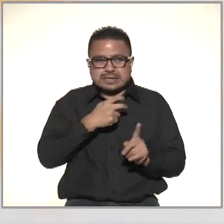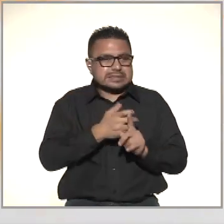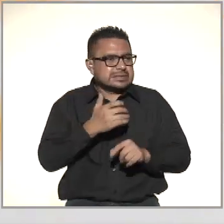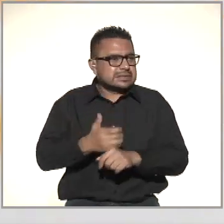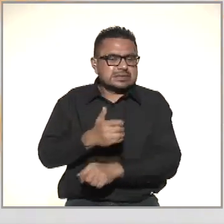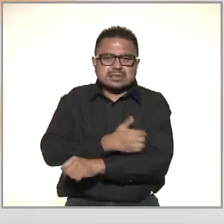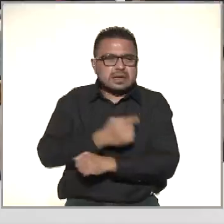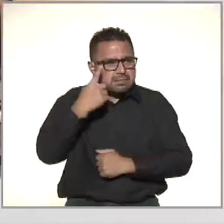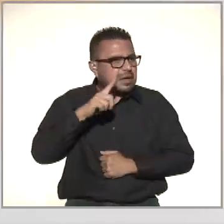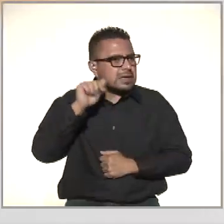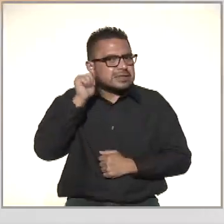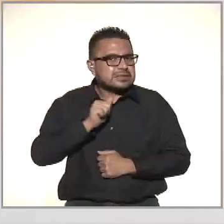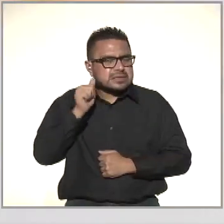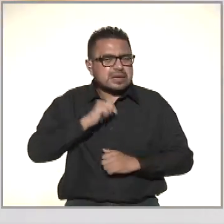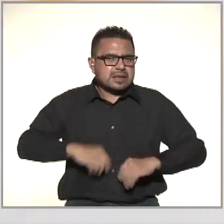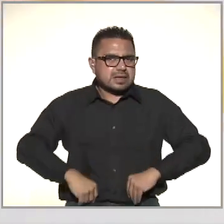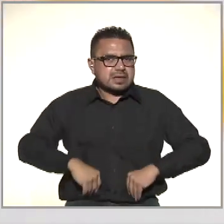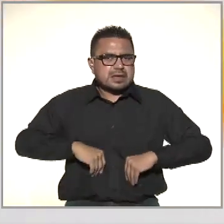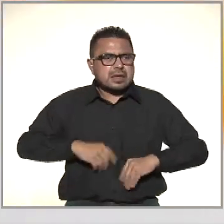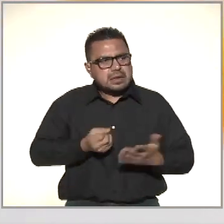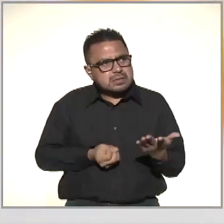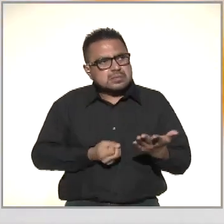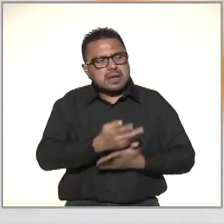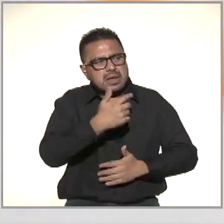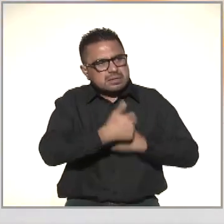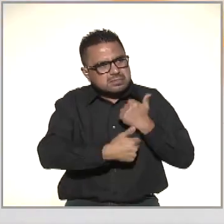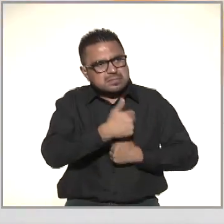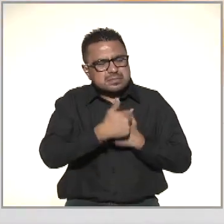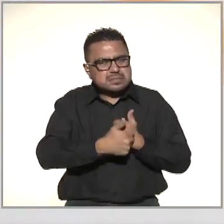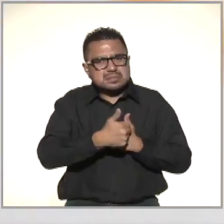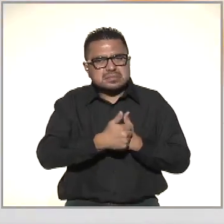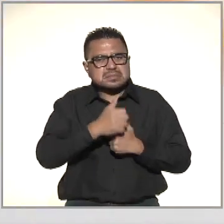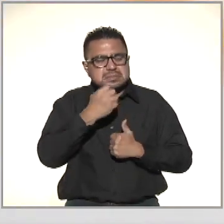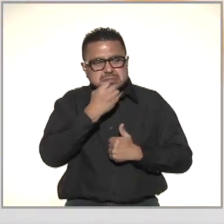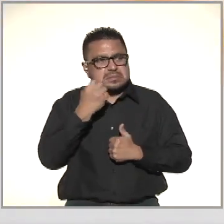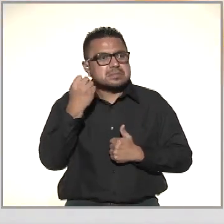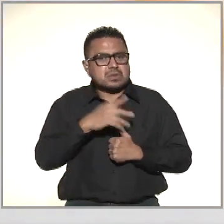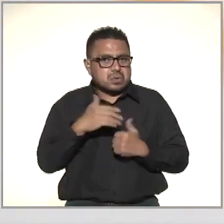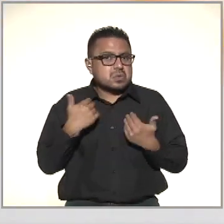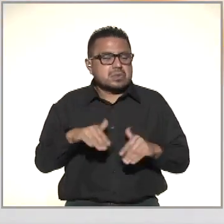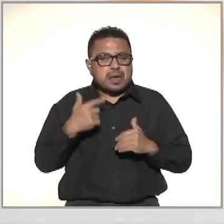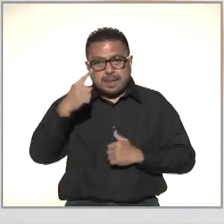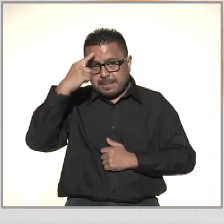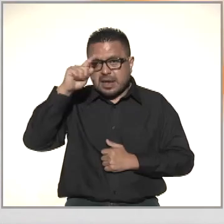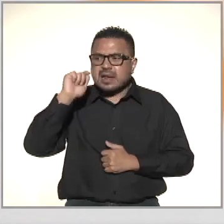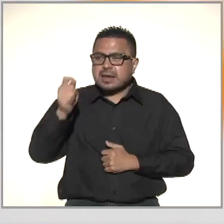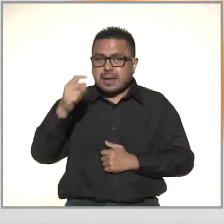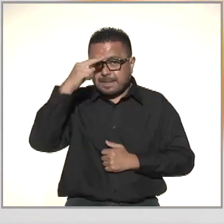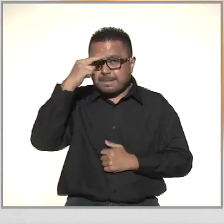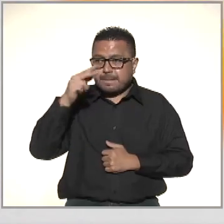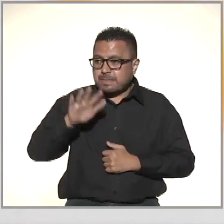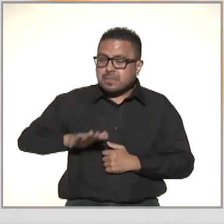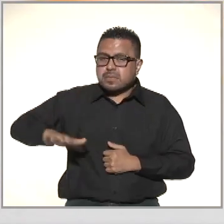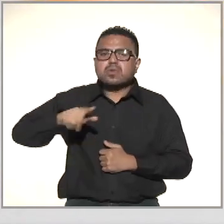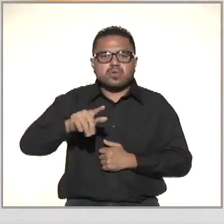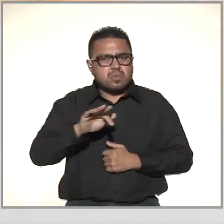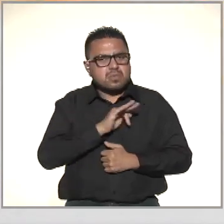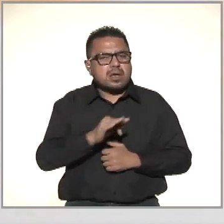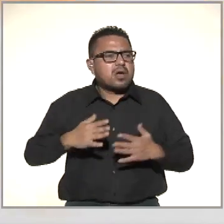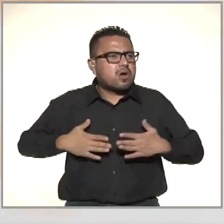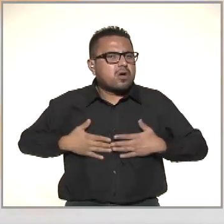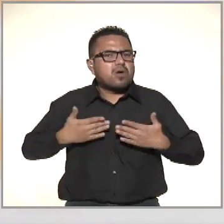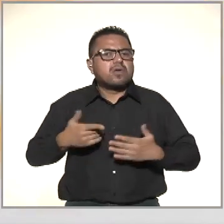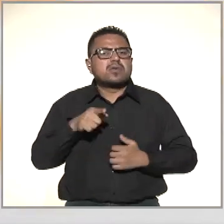por todos los días de mi vida, y así salí a la competencia y hice un debut impresionante, ¿no? Para México. Puedes y confía en lo que